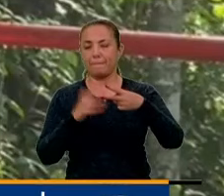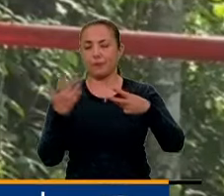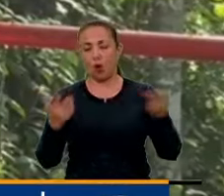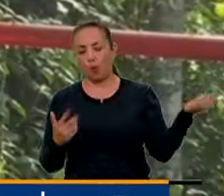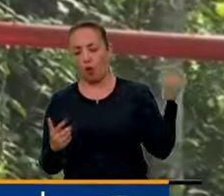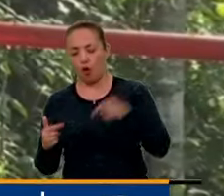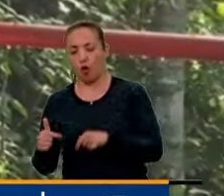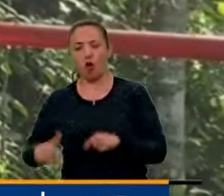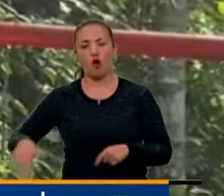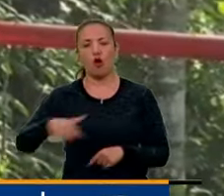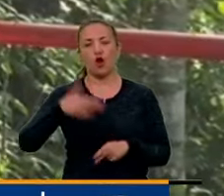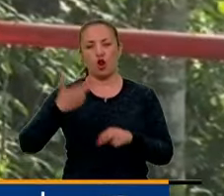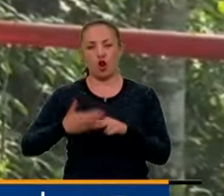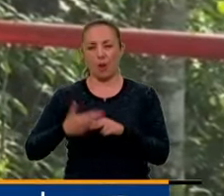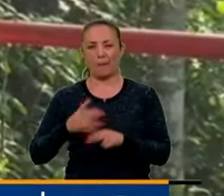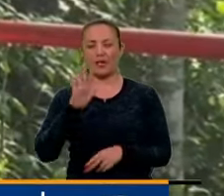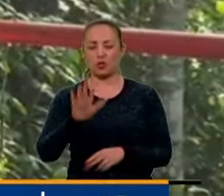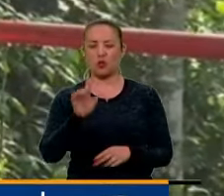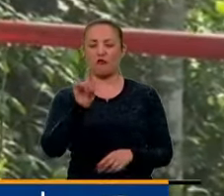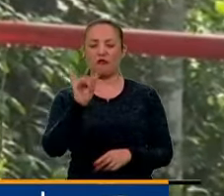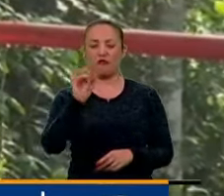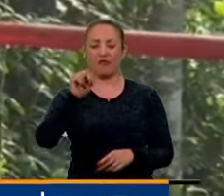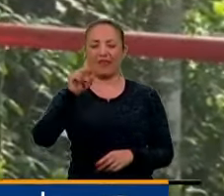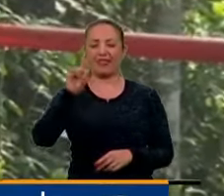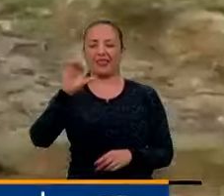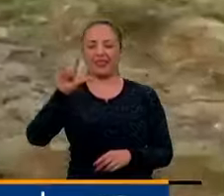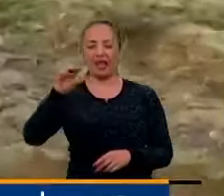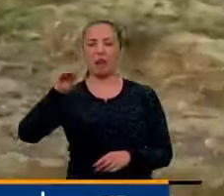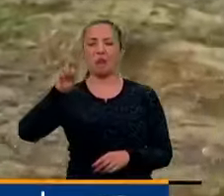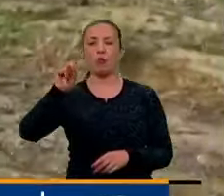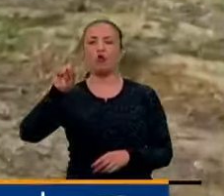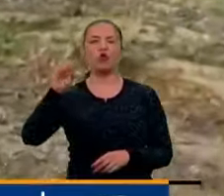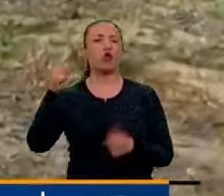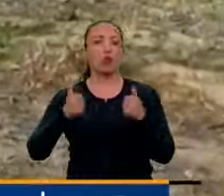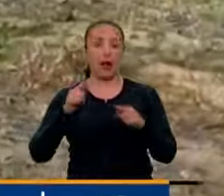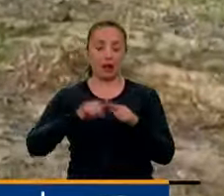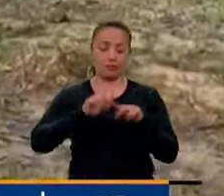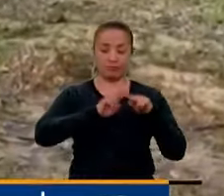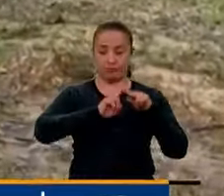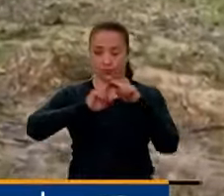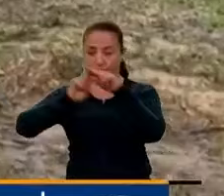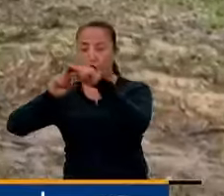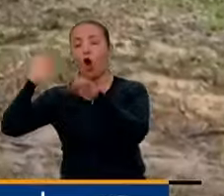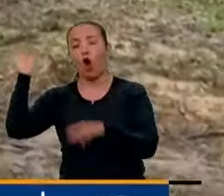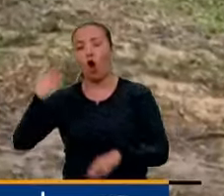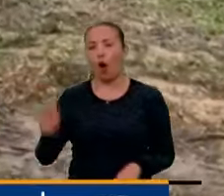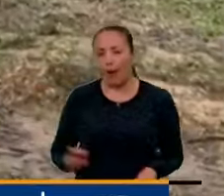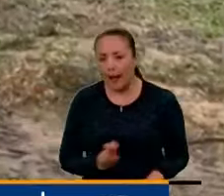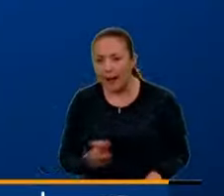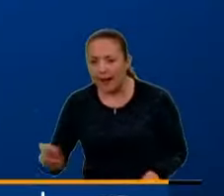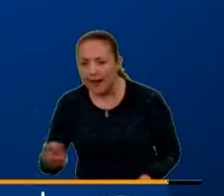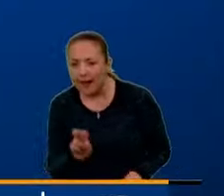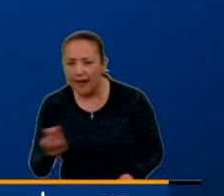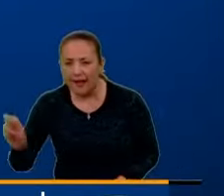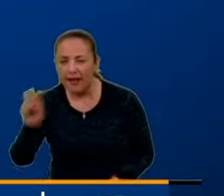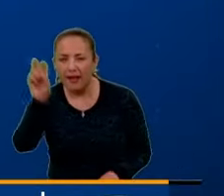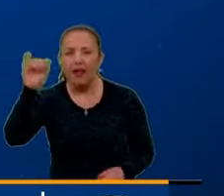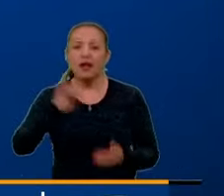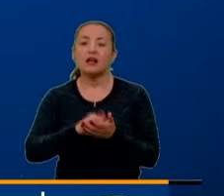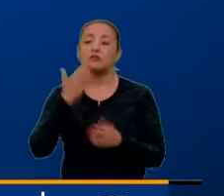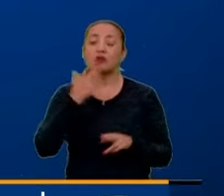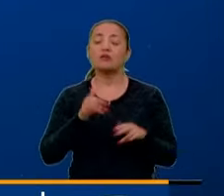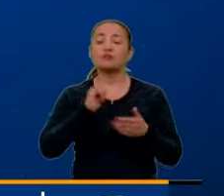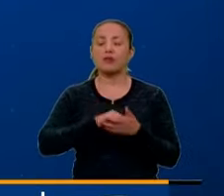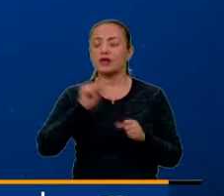al fin del mundo, por el teleférico o subir a pie. Los que deciden subir por los senderos disfrutan de los paisajes y de la flora y la